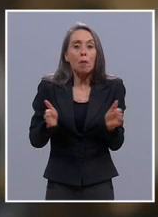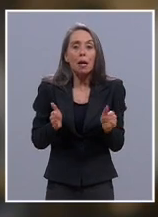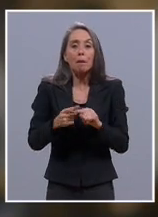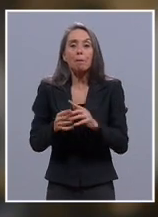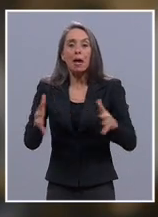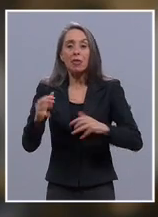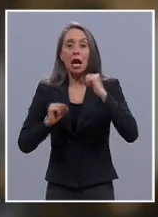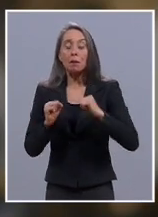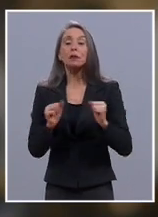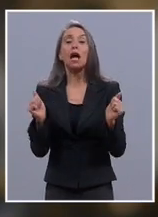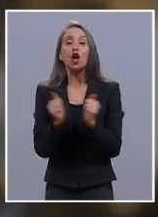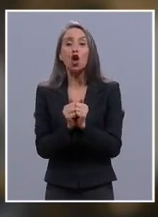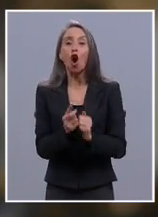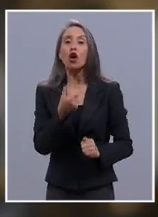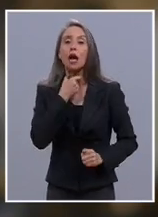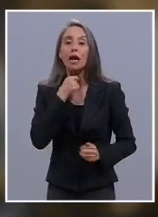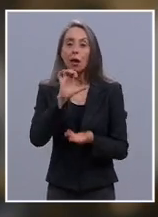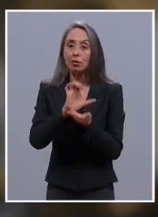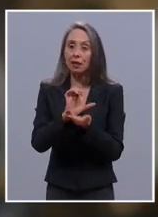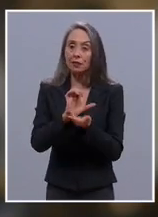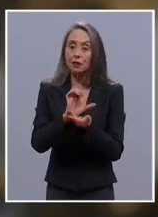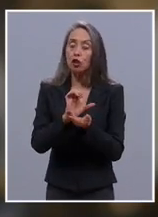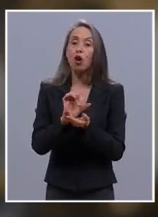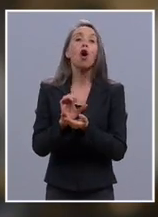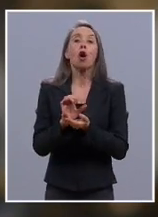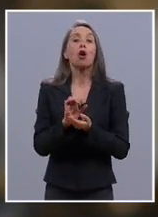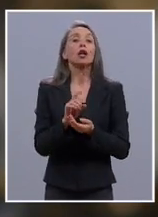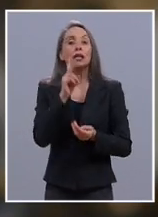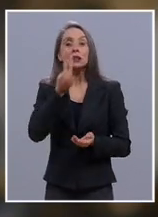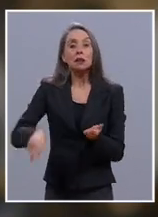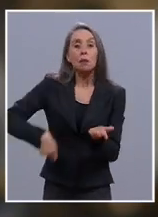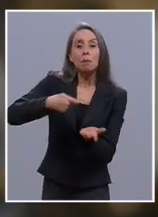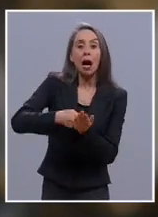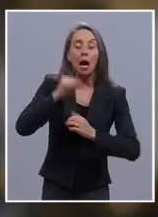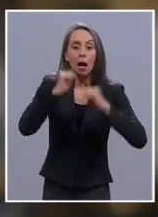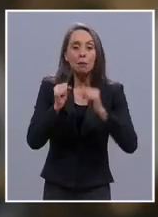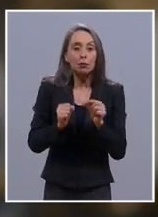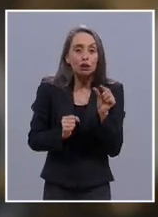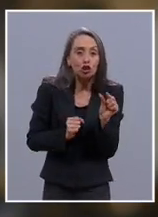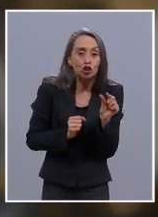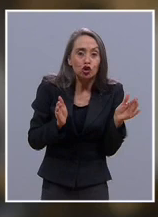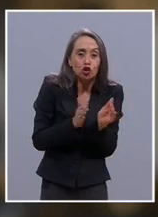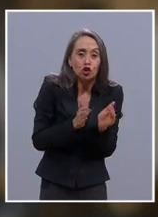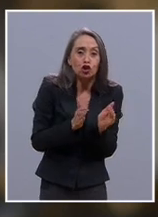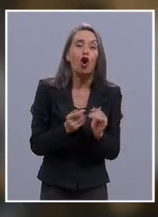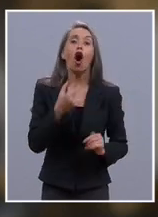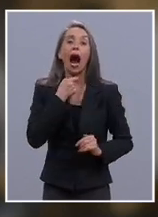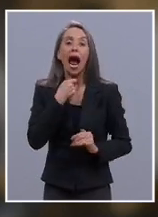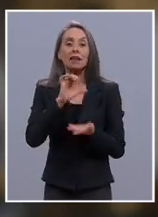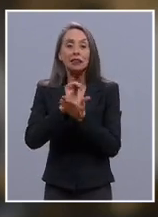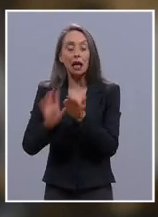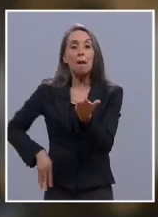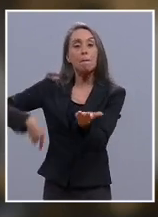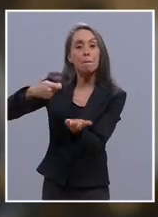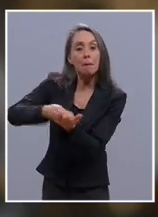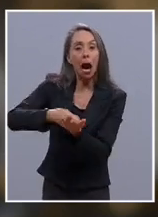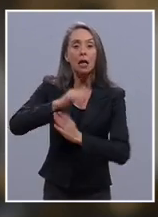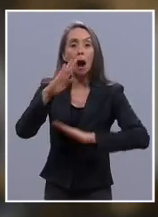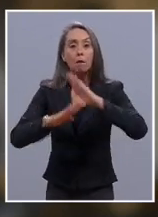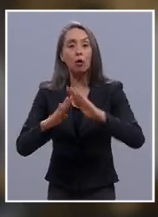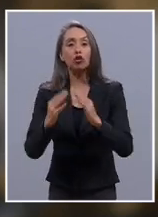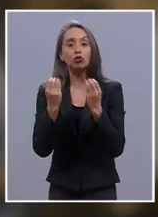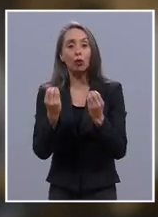garantía estatal parciales sin costos para las empresas de menor tamaño y garantía estatal pagada y con protección